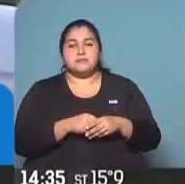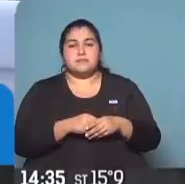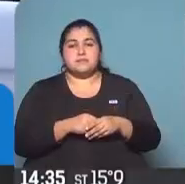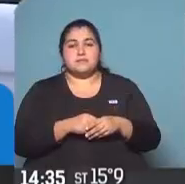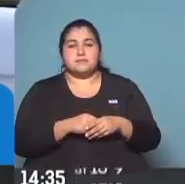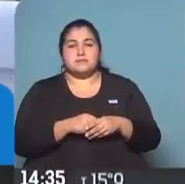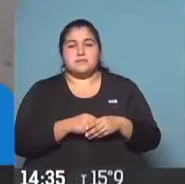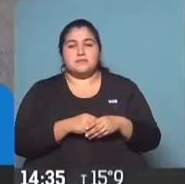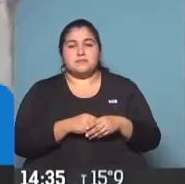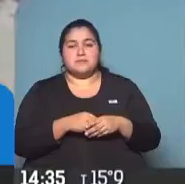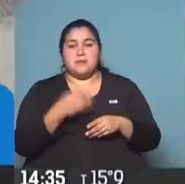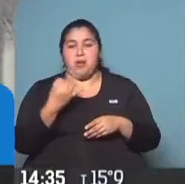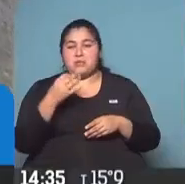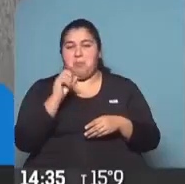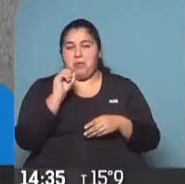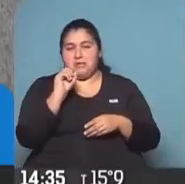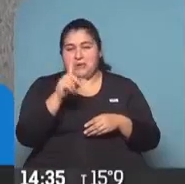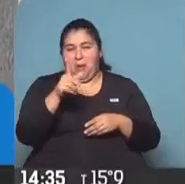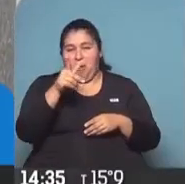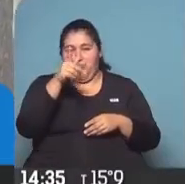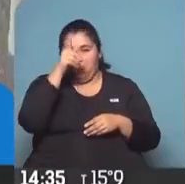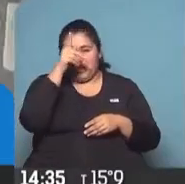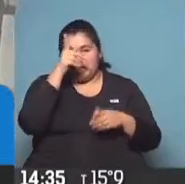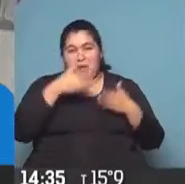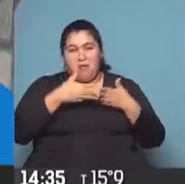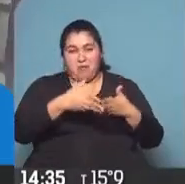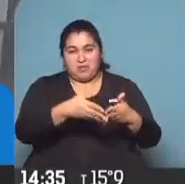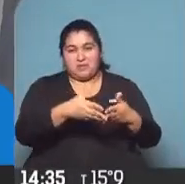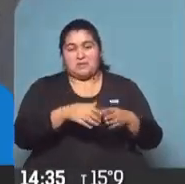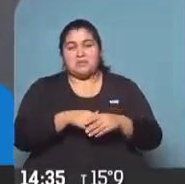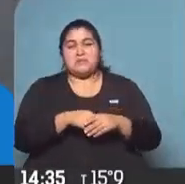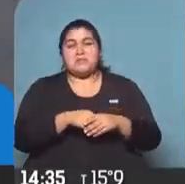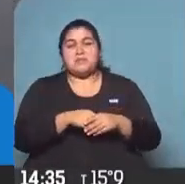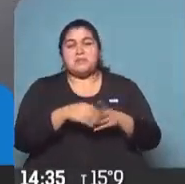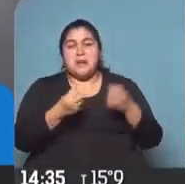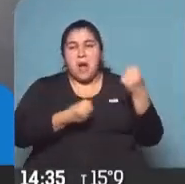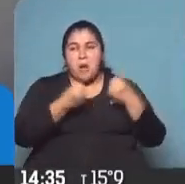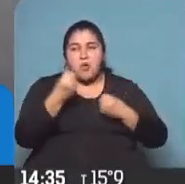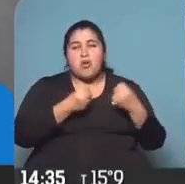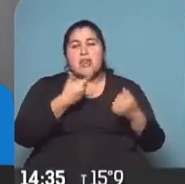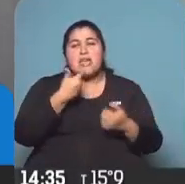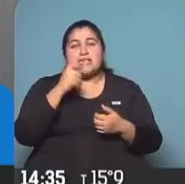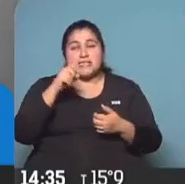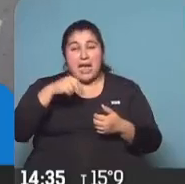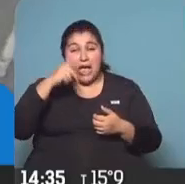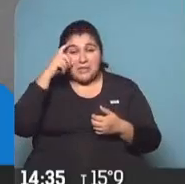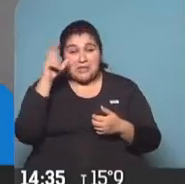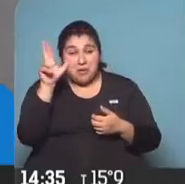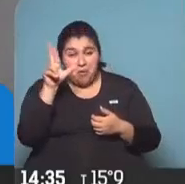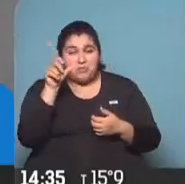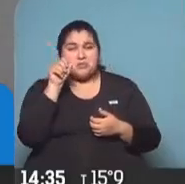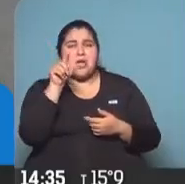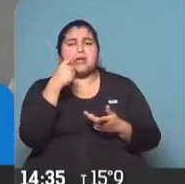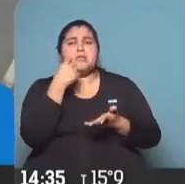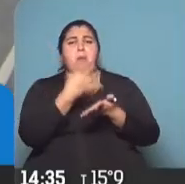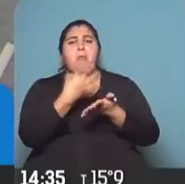mira tu móvil de la prefectura naval argentina camión escáner el destino de